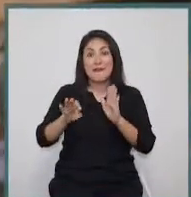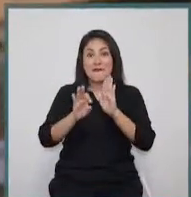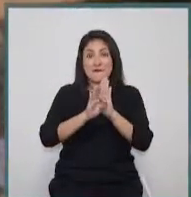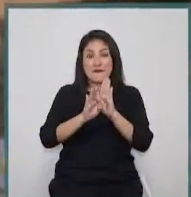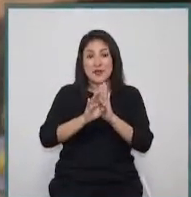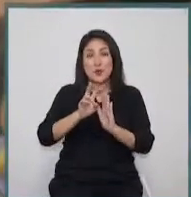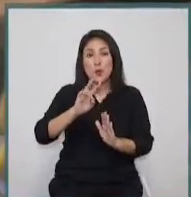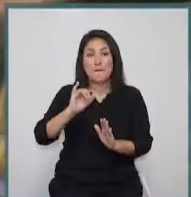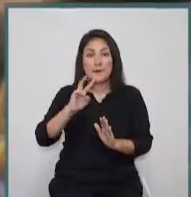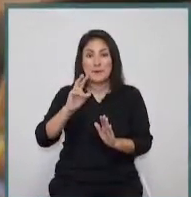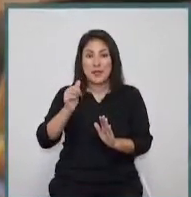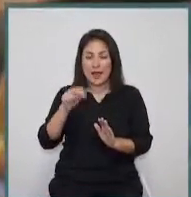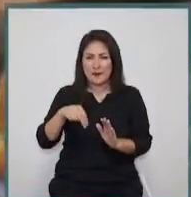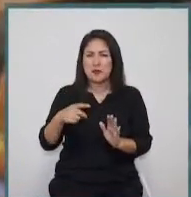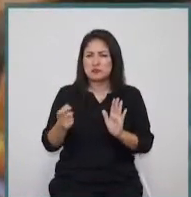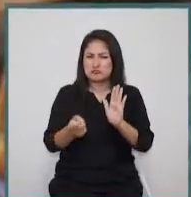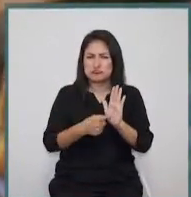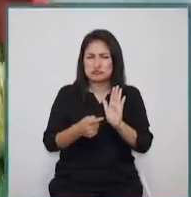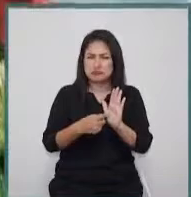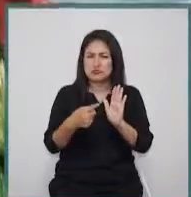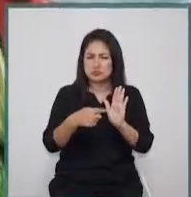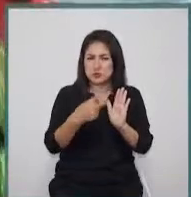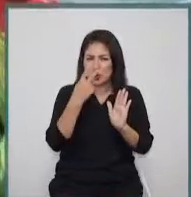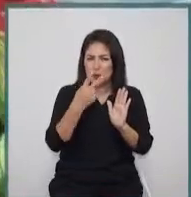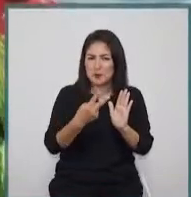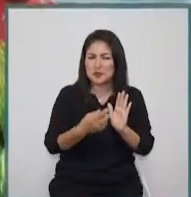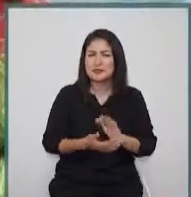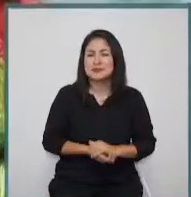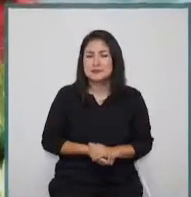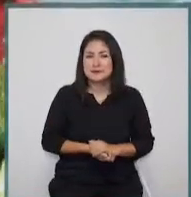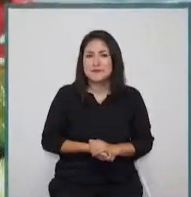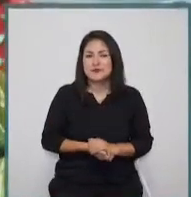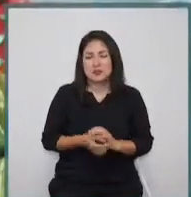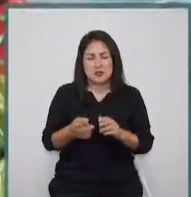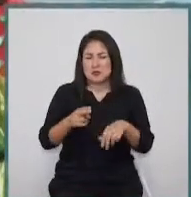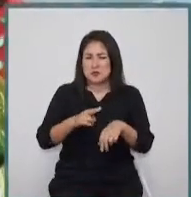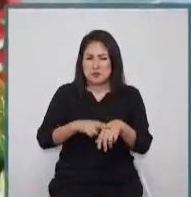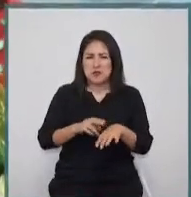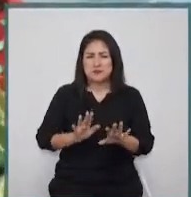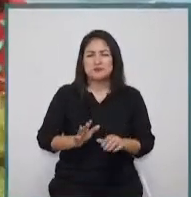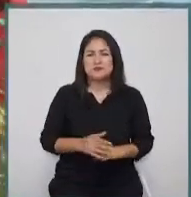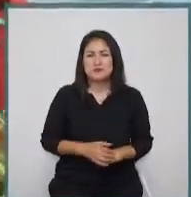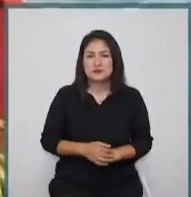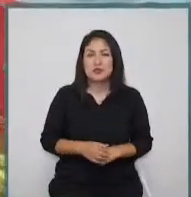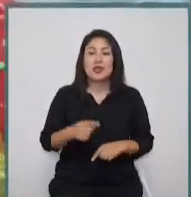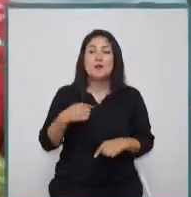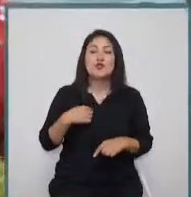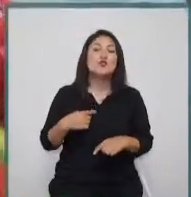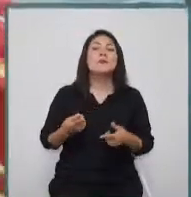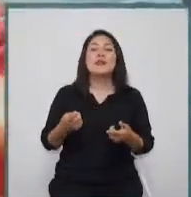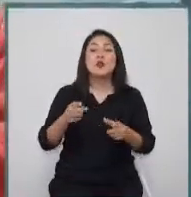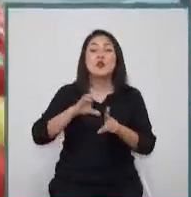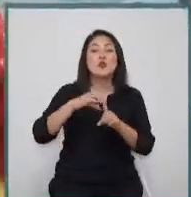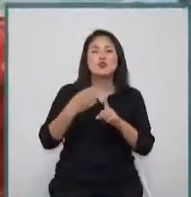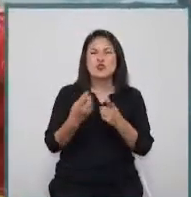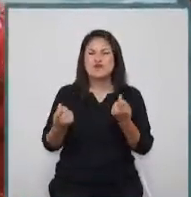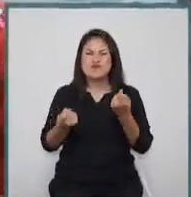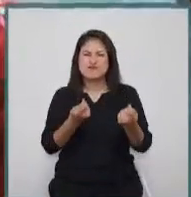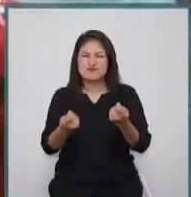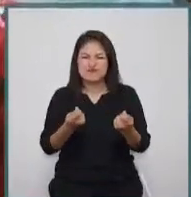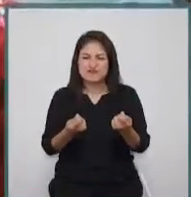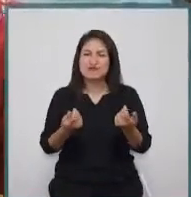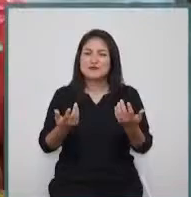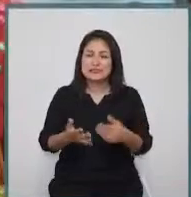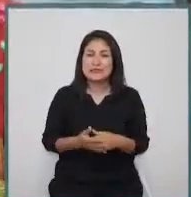como Viviana Herrada me pueden ahí ubicar, no hay ningún problema. También soy agente cultural también en Puno